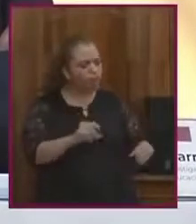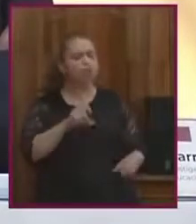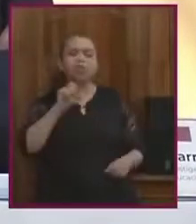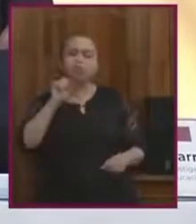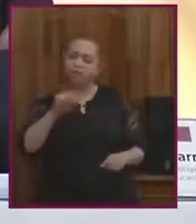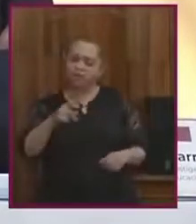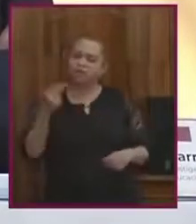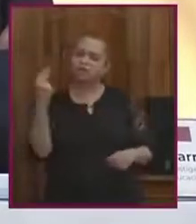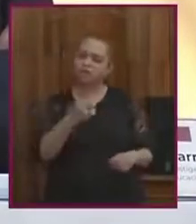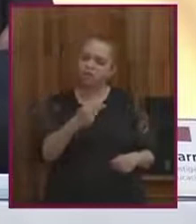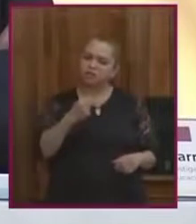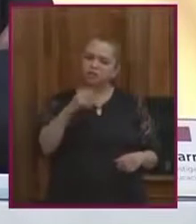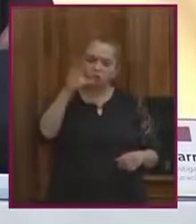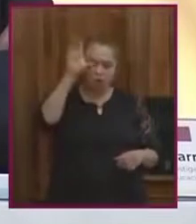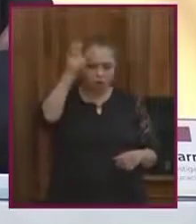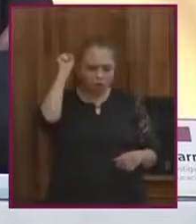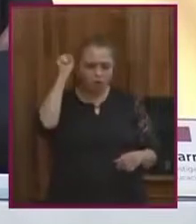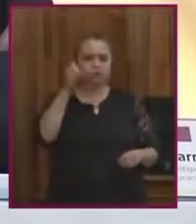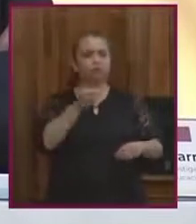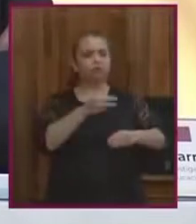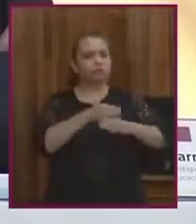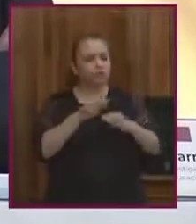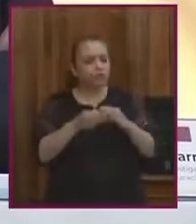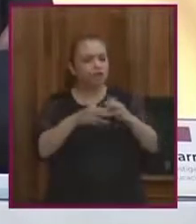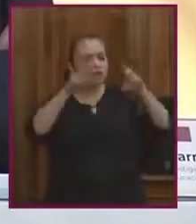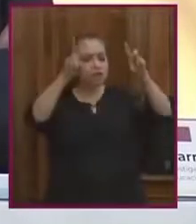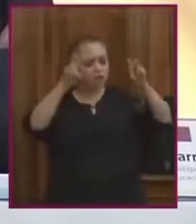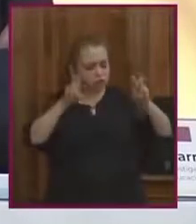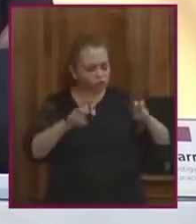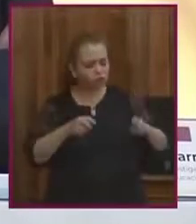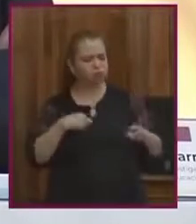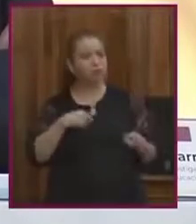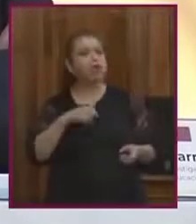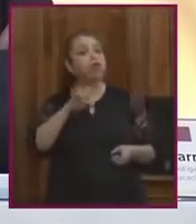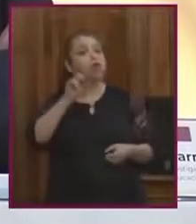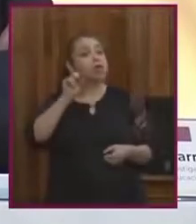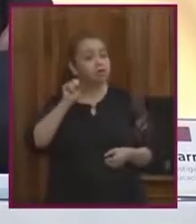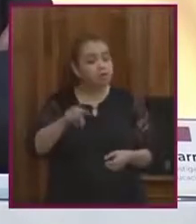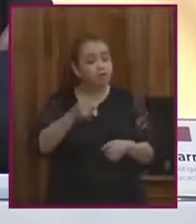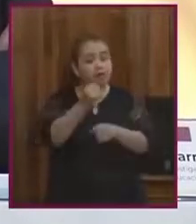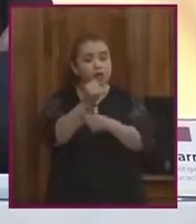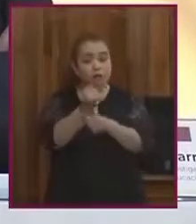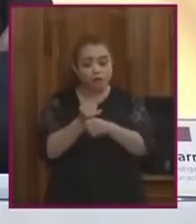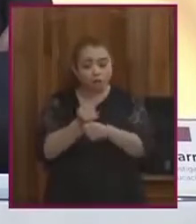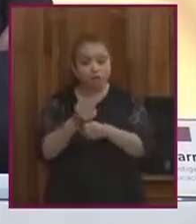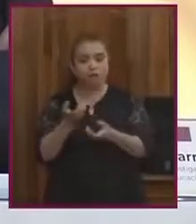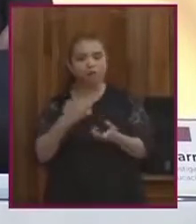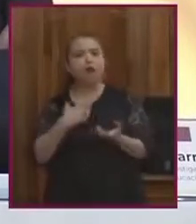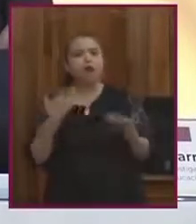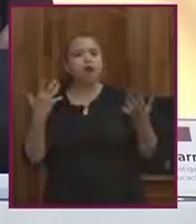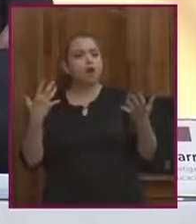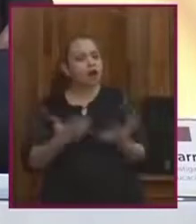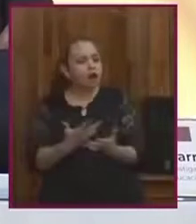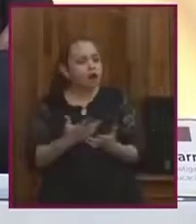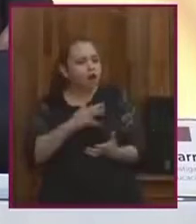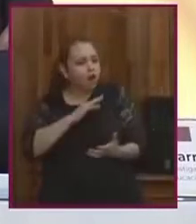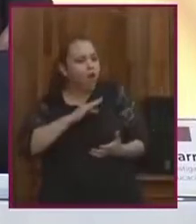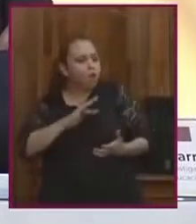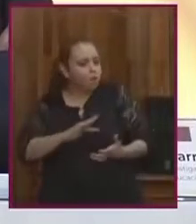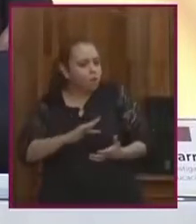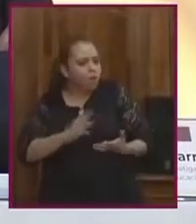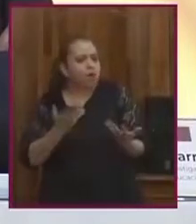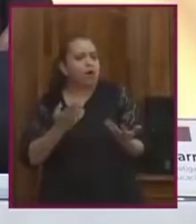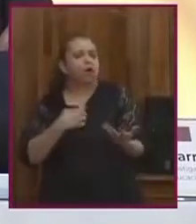teóricos, necesitamos también de ese proceso de investigación que hace posible que haya resultados